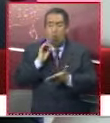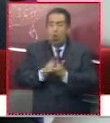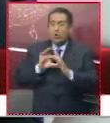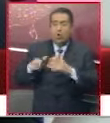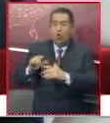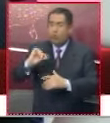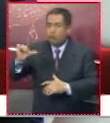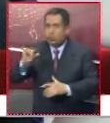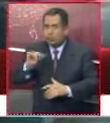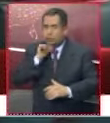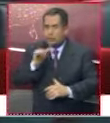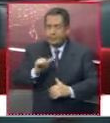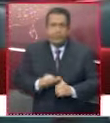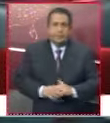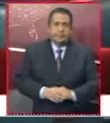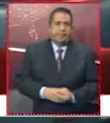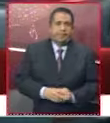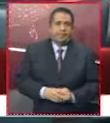público.